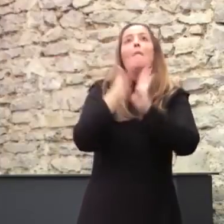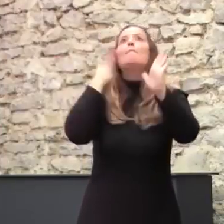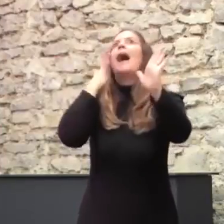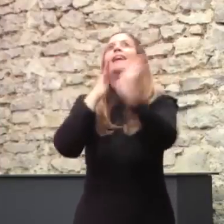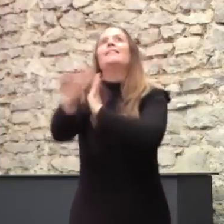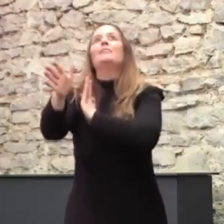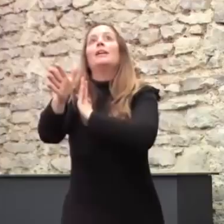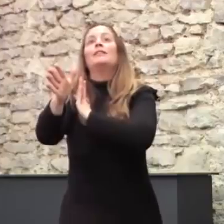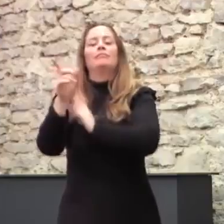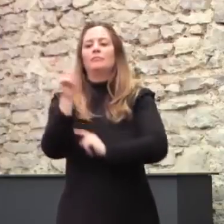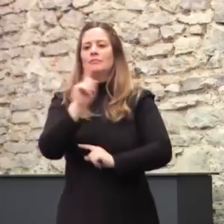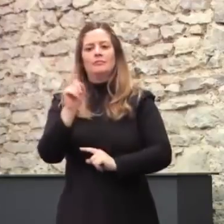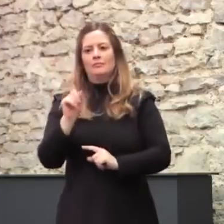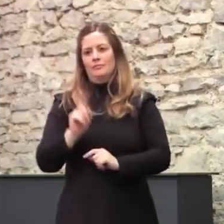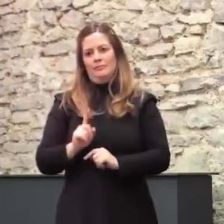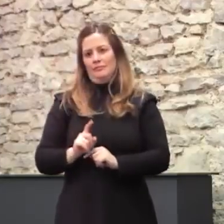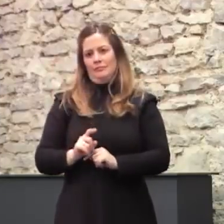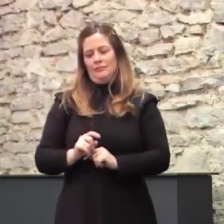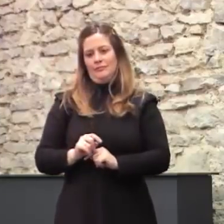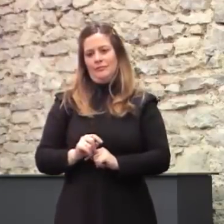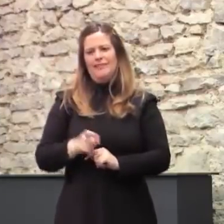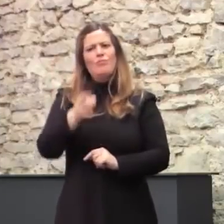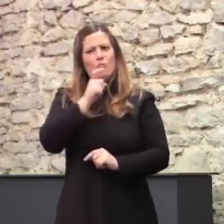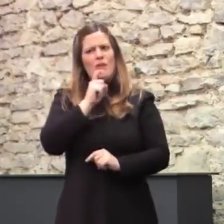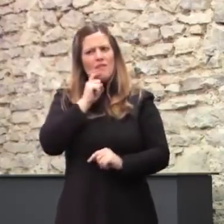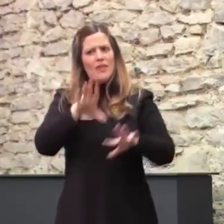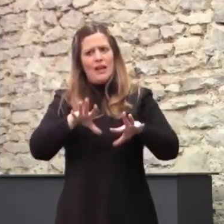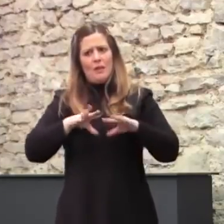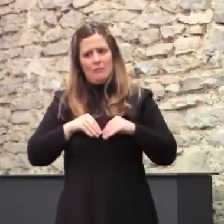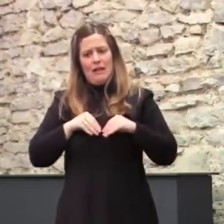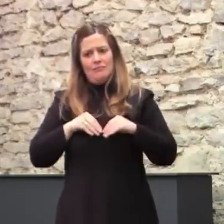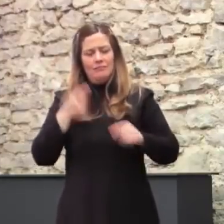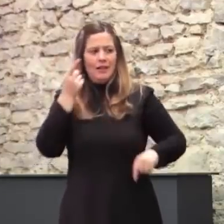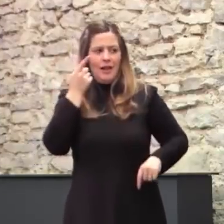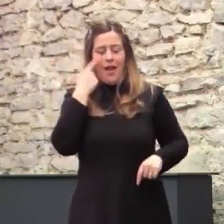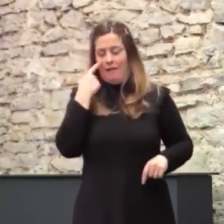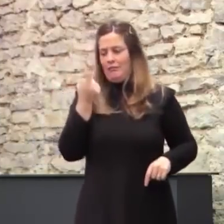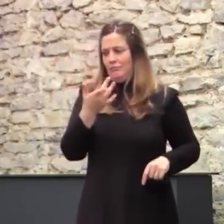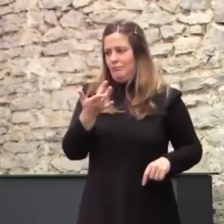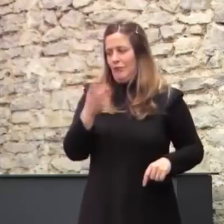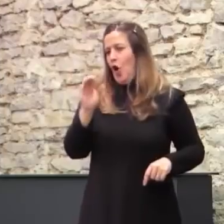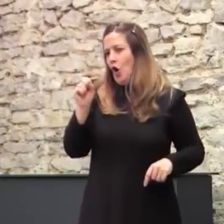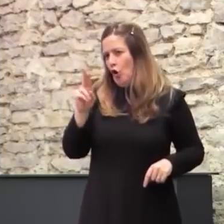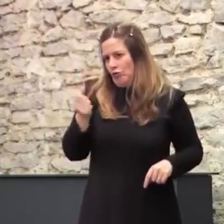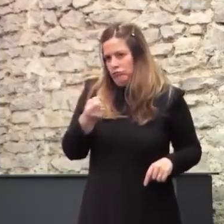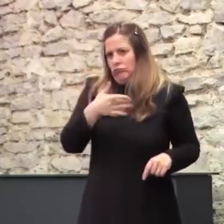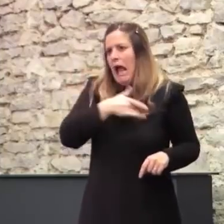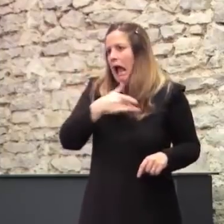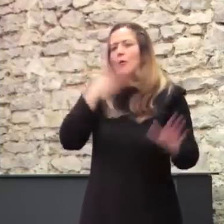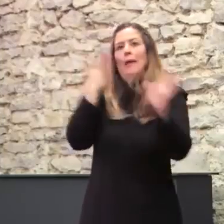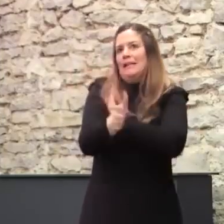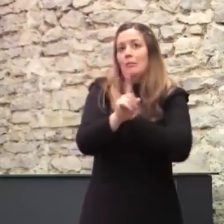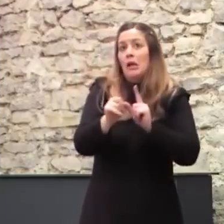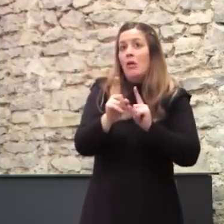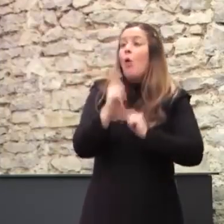Que no es eterno, vamos. Y es muy difícil, ¿vale? Es decir, a ver, Coral, el amor no dura para siempre, tienes que vivir el presente, disfrutarlo